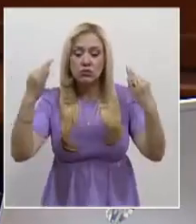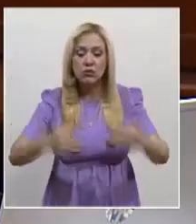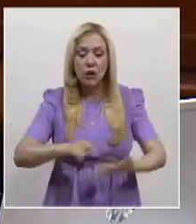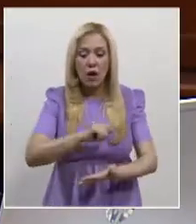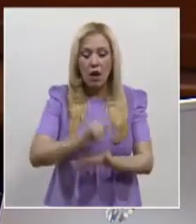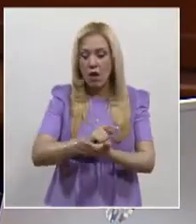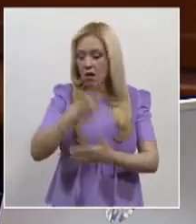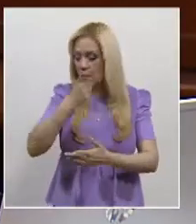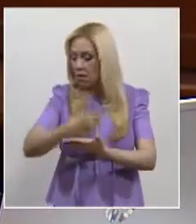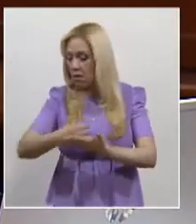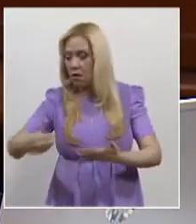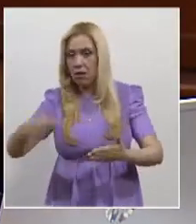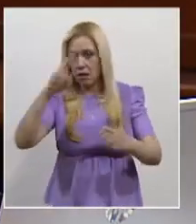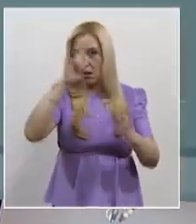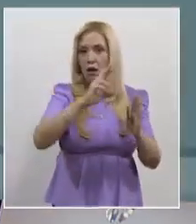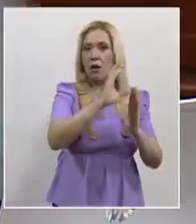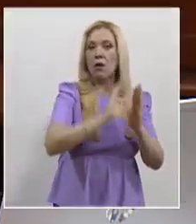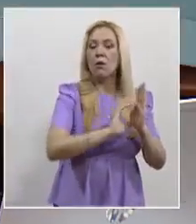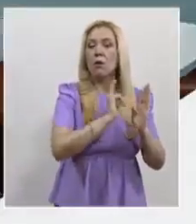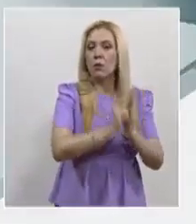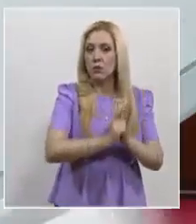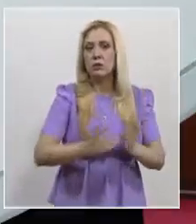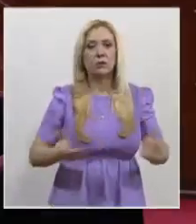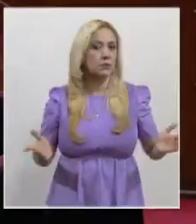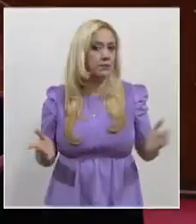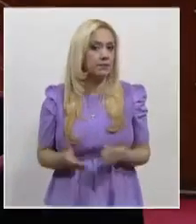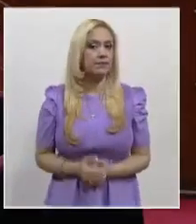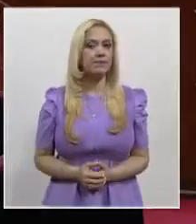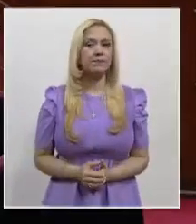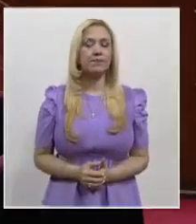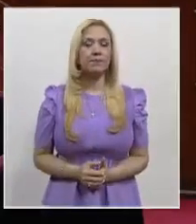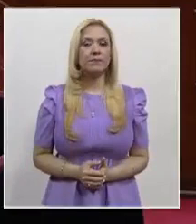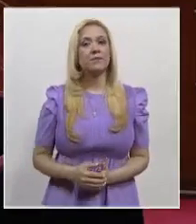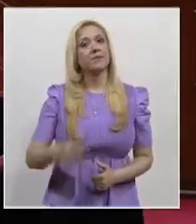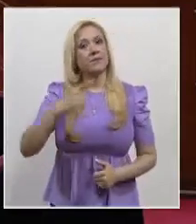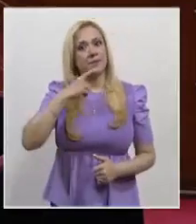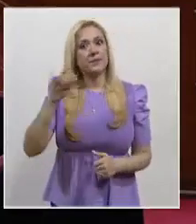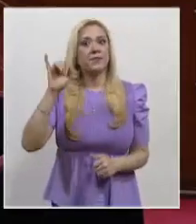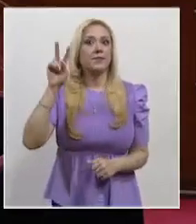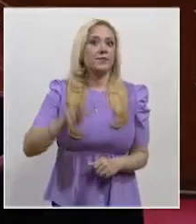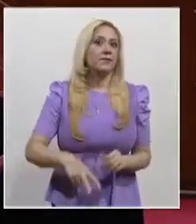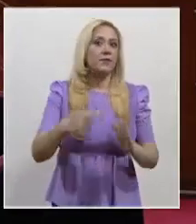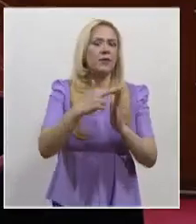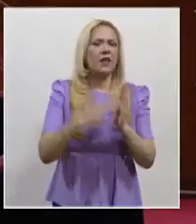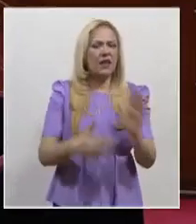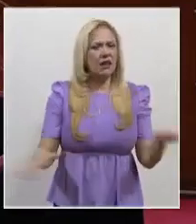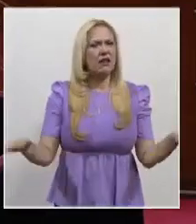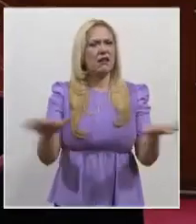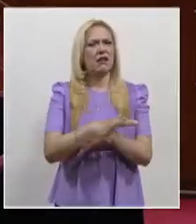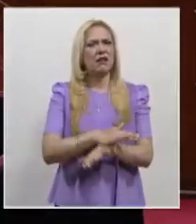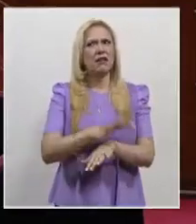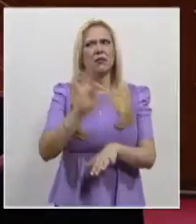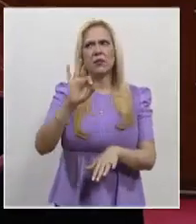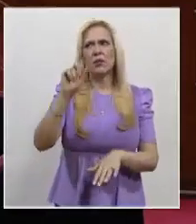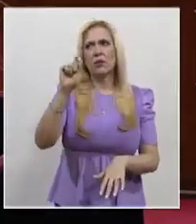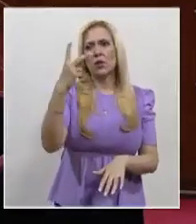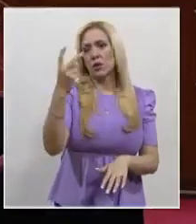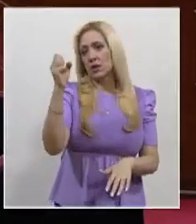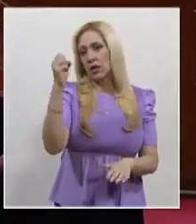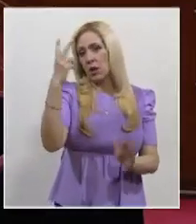respetando siempre la Constitución. Hay que destacar que la norma fue modificada el 22 de